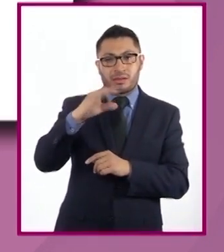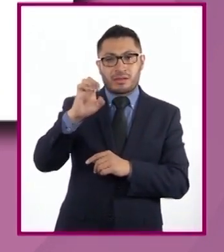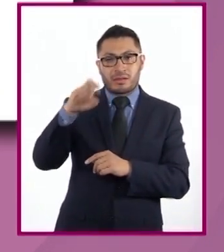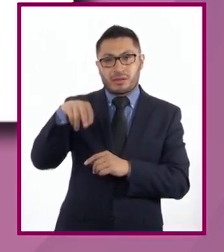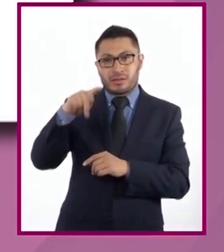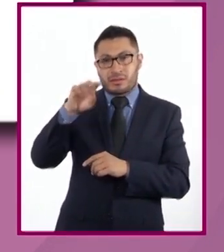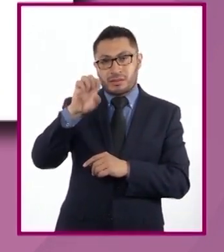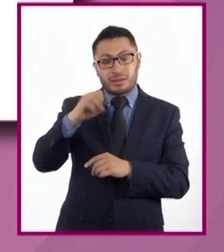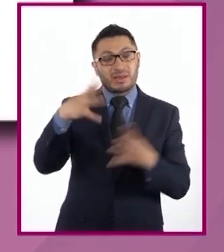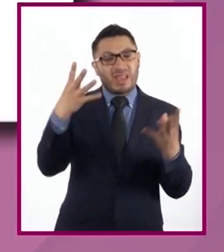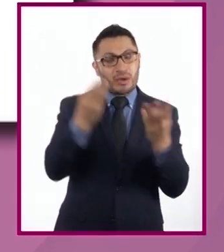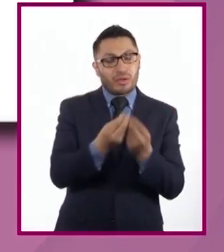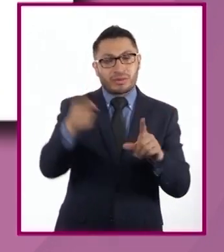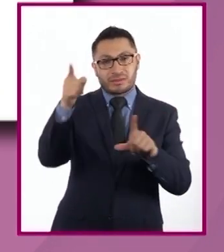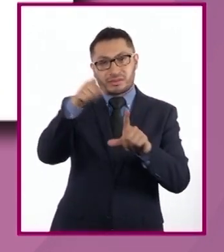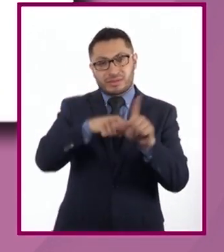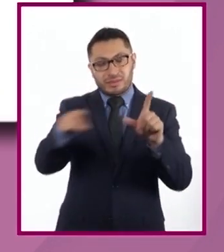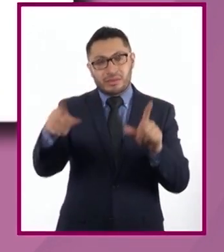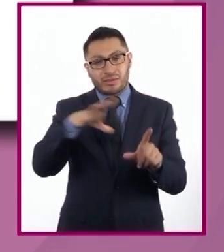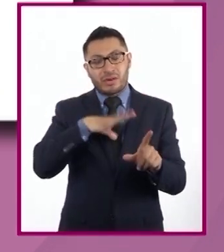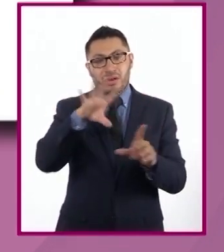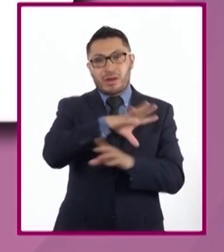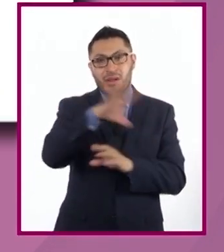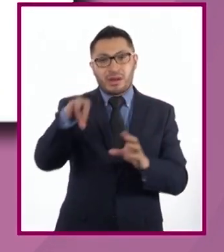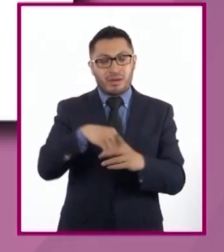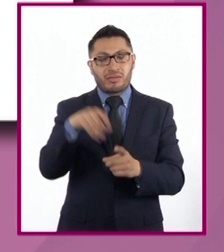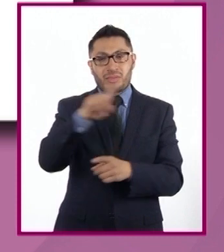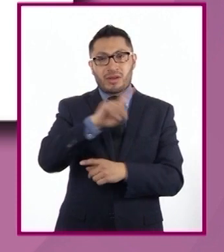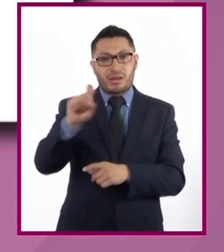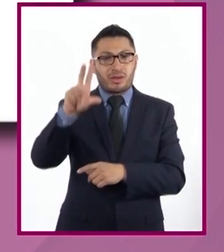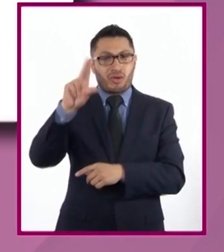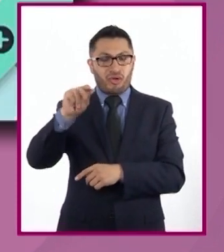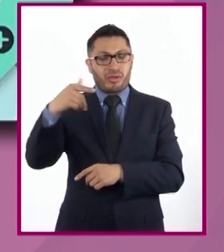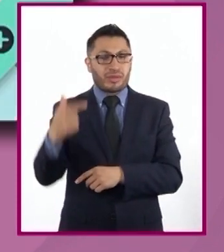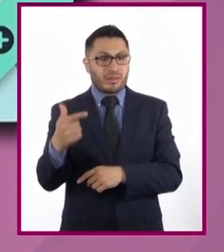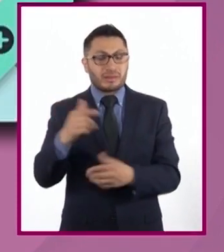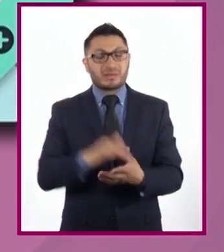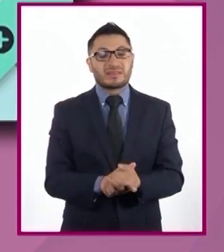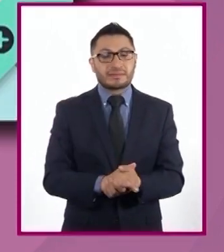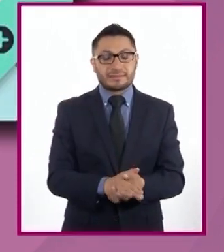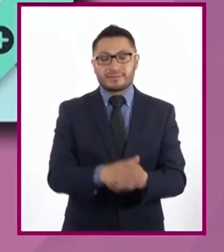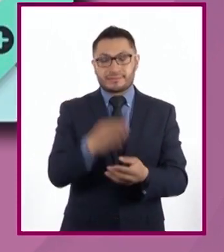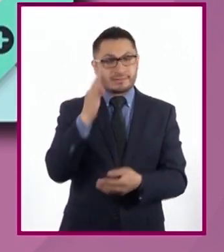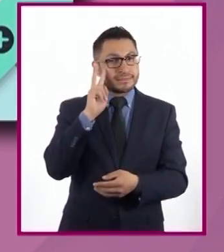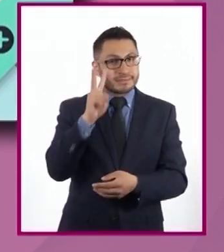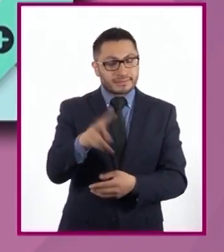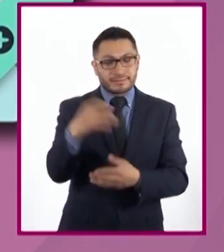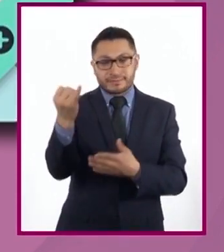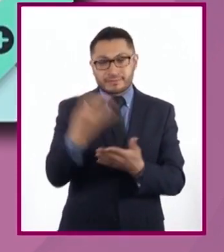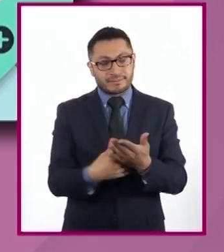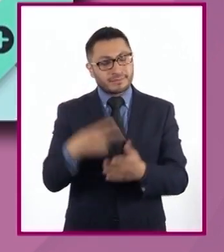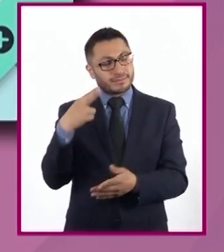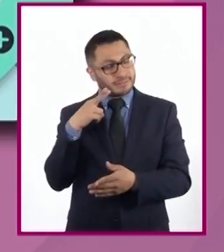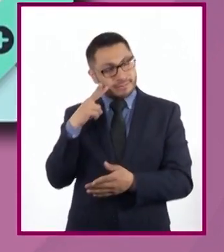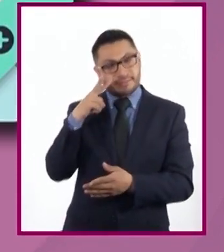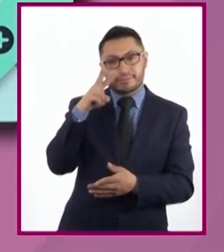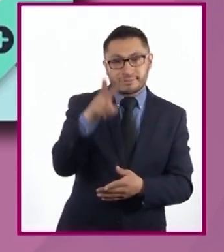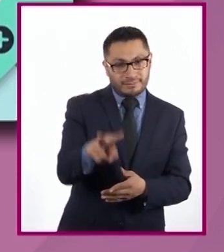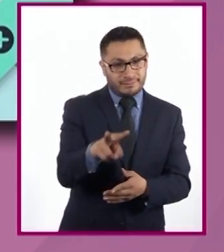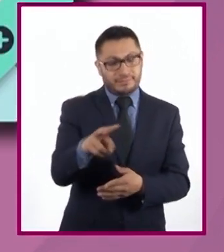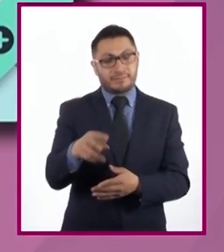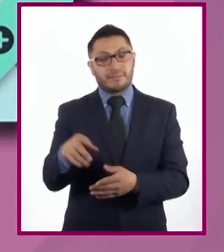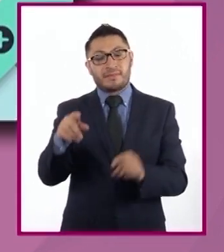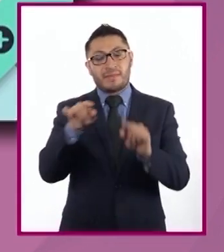juntos forman un ángulo que mide 180 grados. Observen esta imagen donde podemos visualizar la